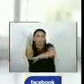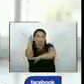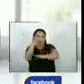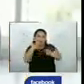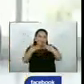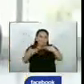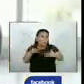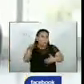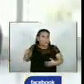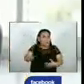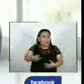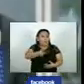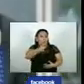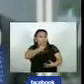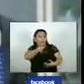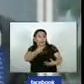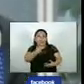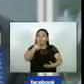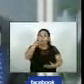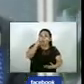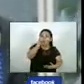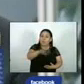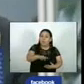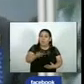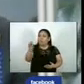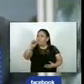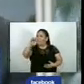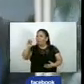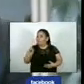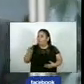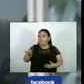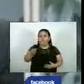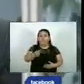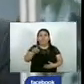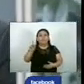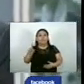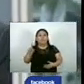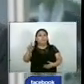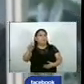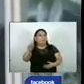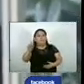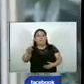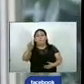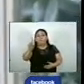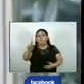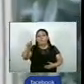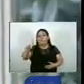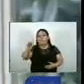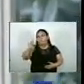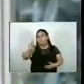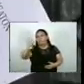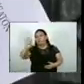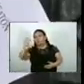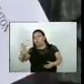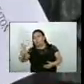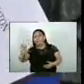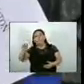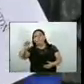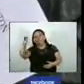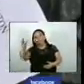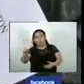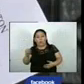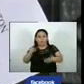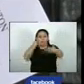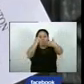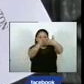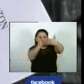conocer la información en la que reveló que la tasa para el país es de un 45.46%. La